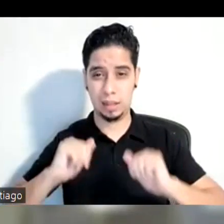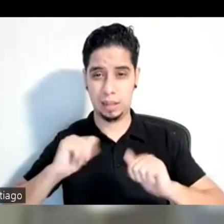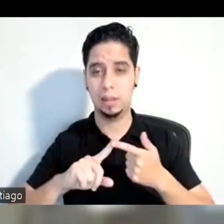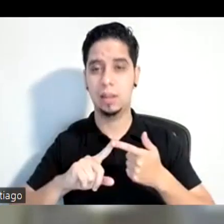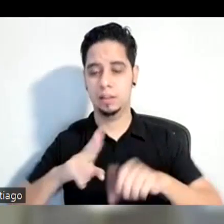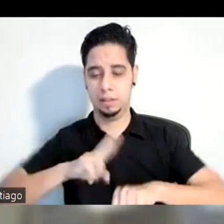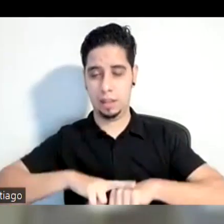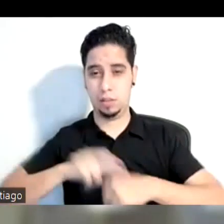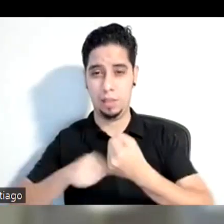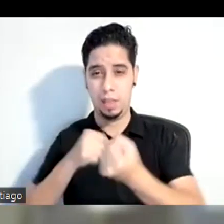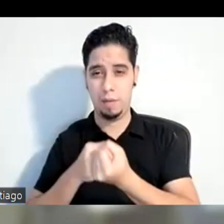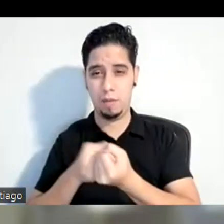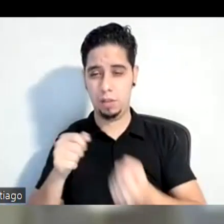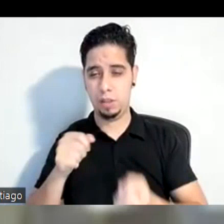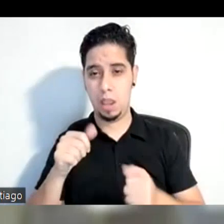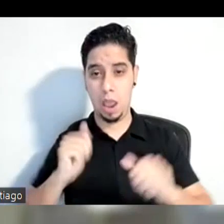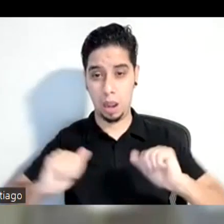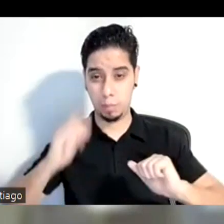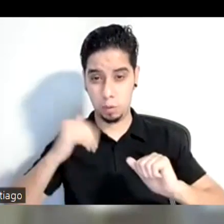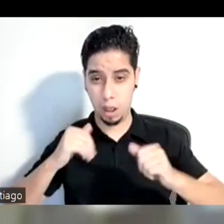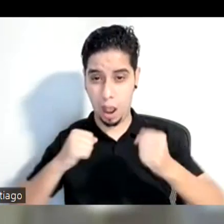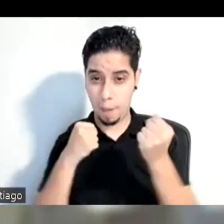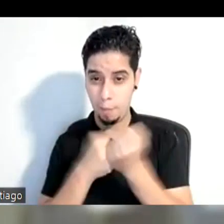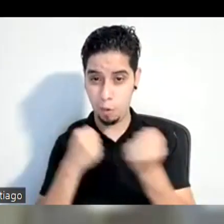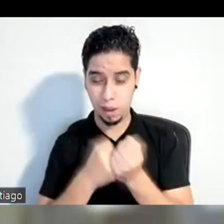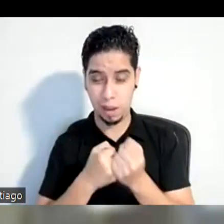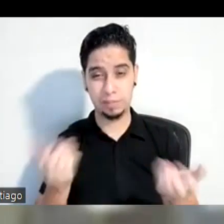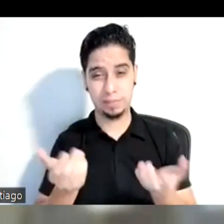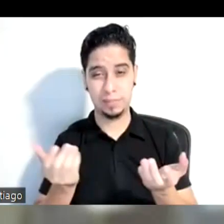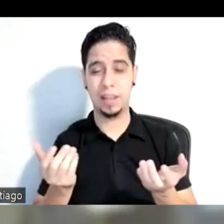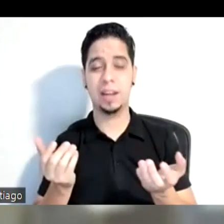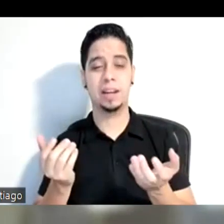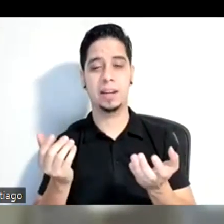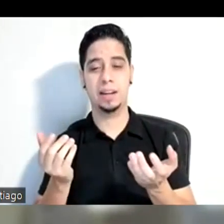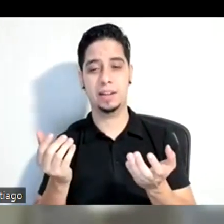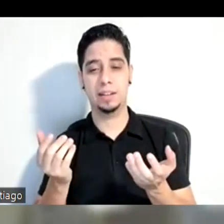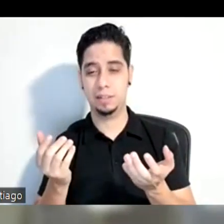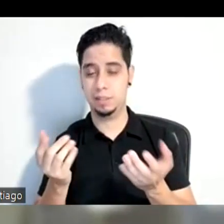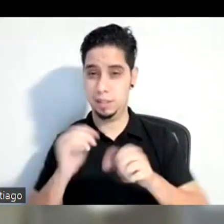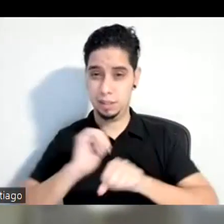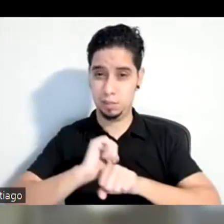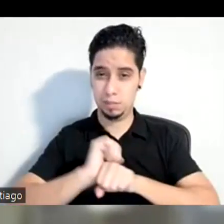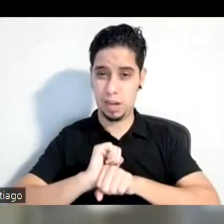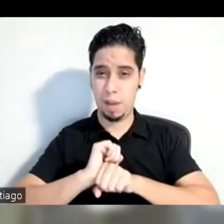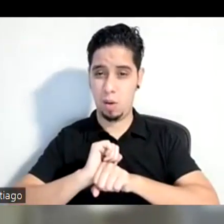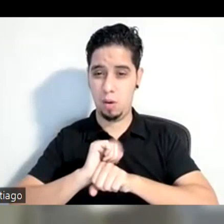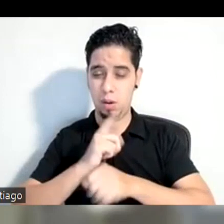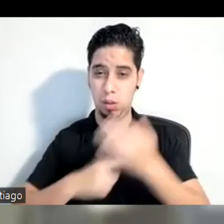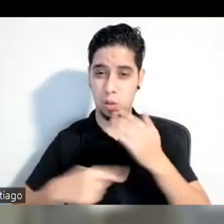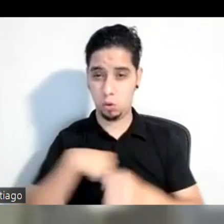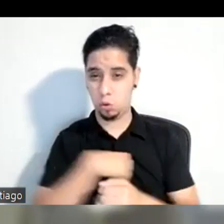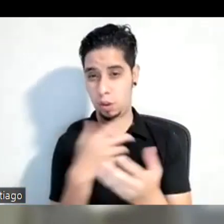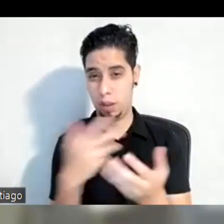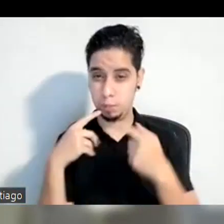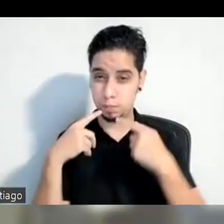Endowment for the Arts por apoyar esta gesta de trabajo que queremos lograr para que